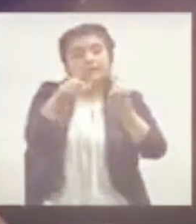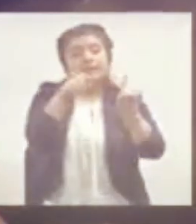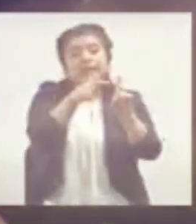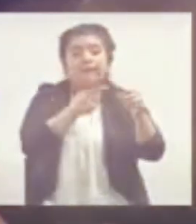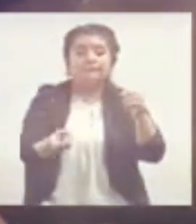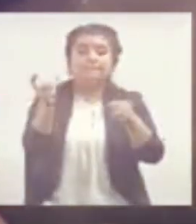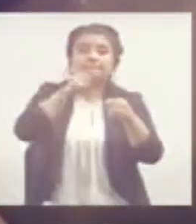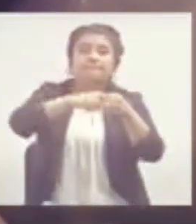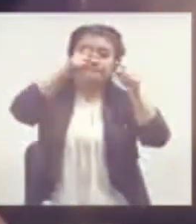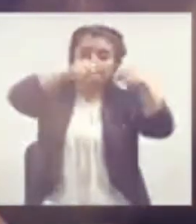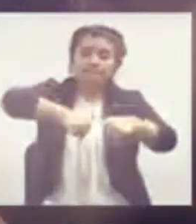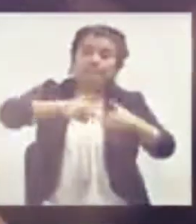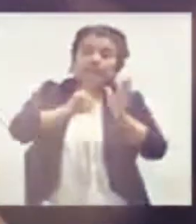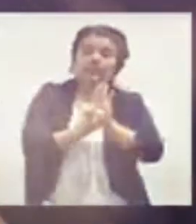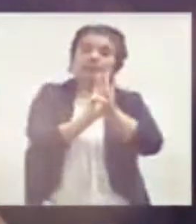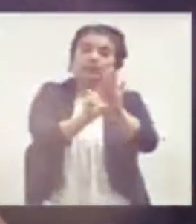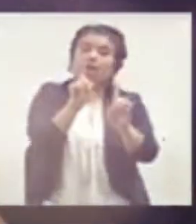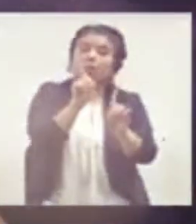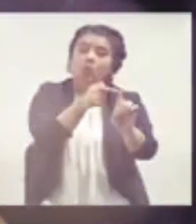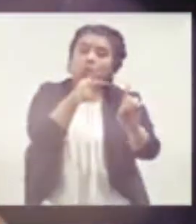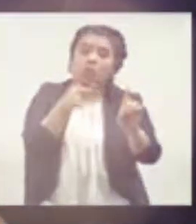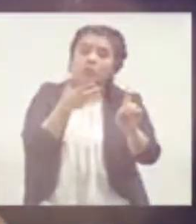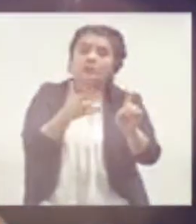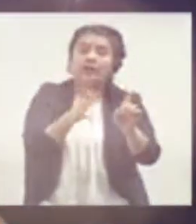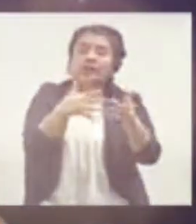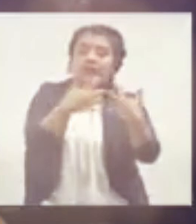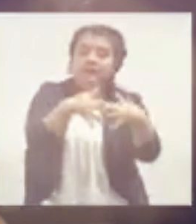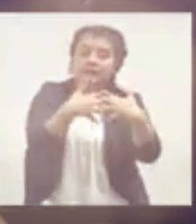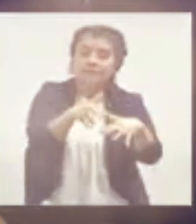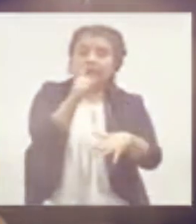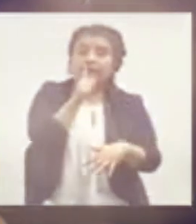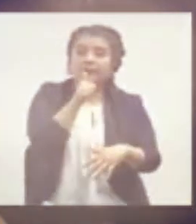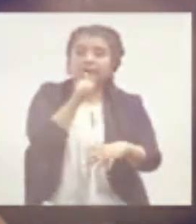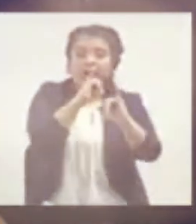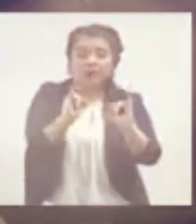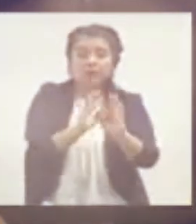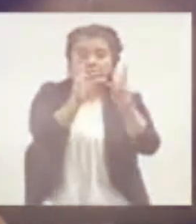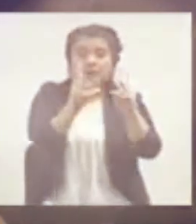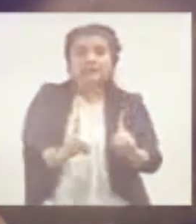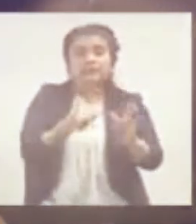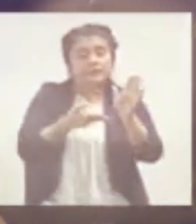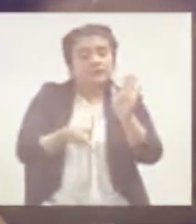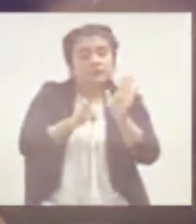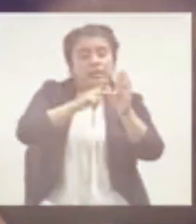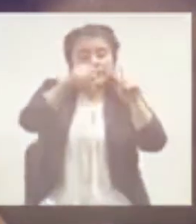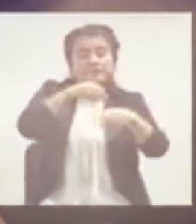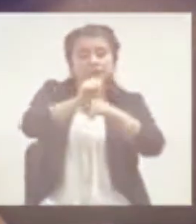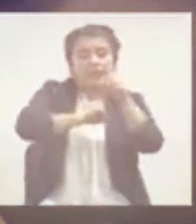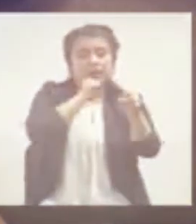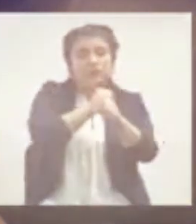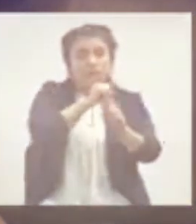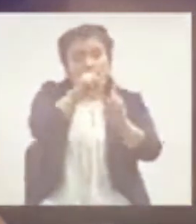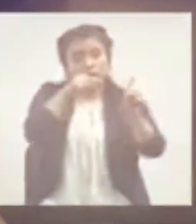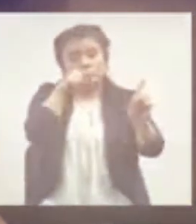participación actual del miembro representante del sector privado en la Junta Directiva nombrada este año es muy activa y siempre enfocada